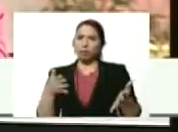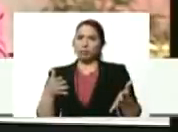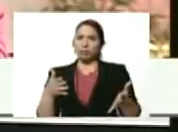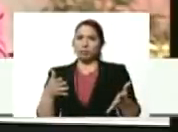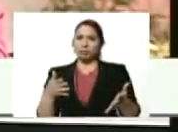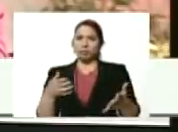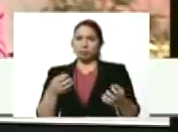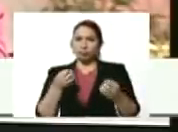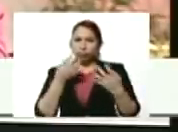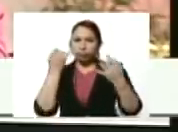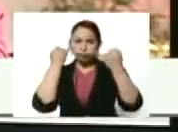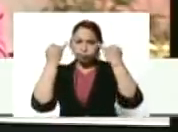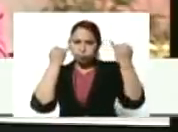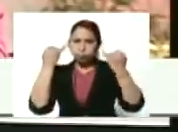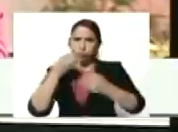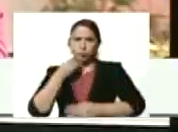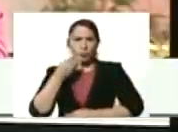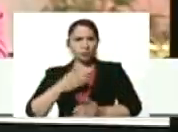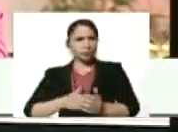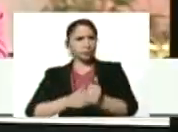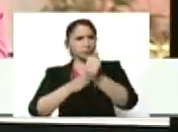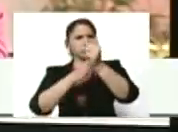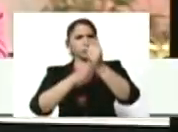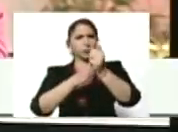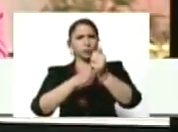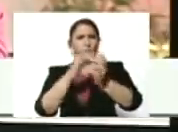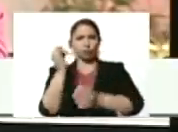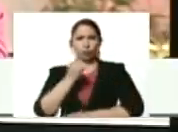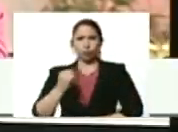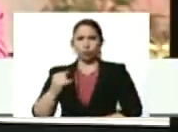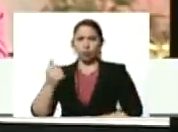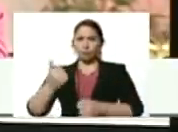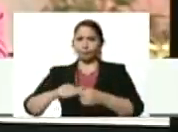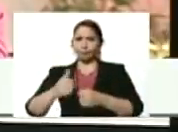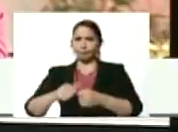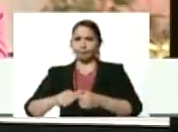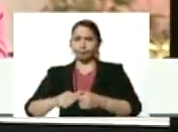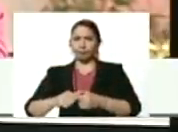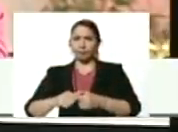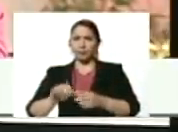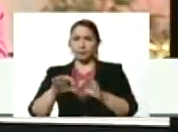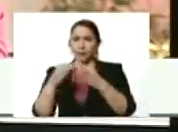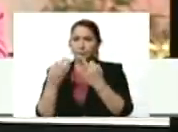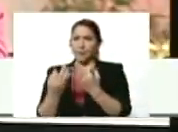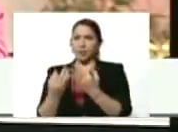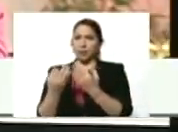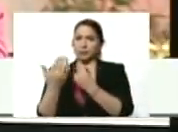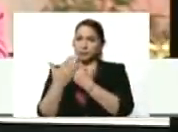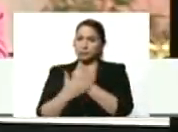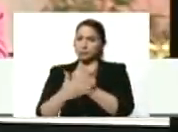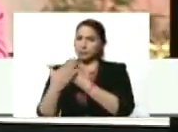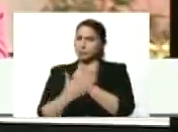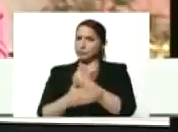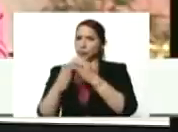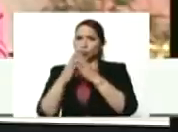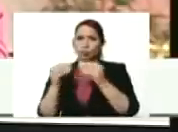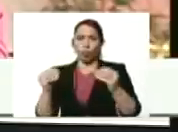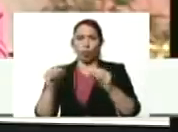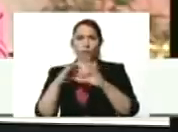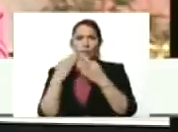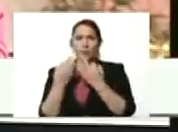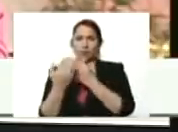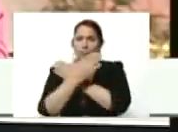la juventud, del liderazgo del Zulia, de Maracaibo. A su familia, a toda su familia, un